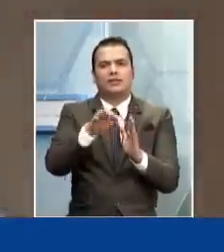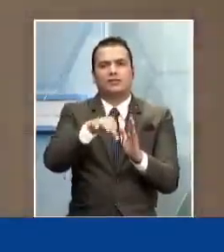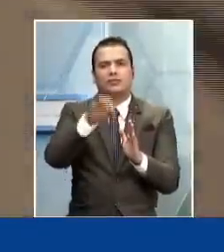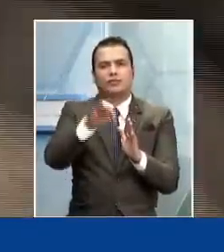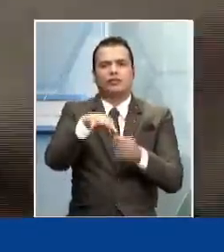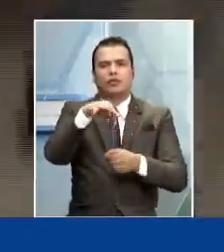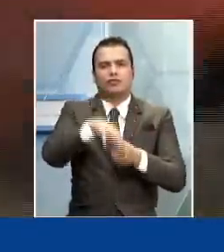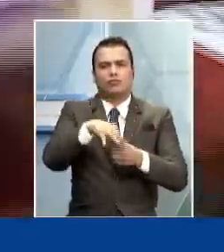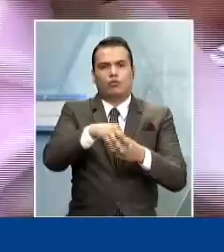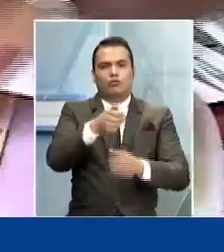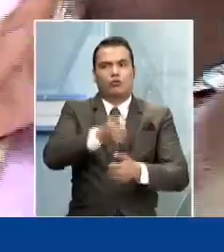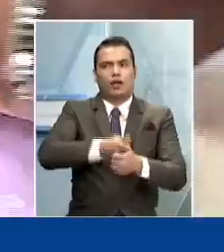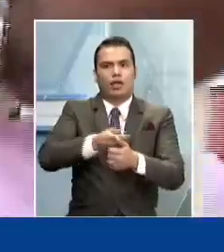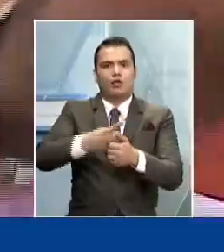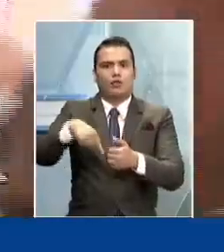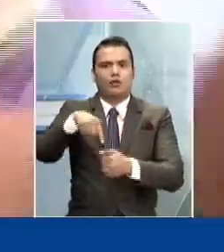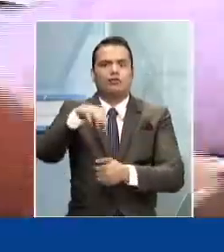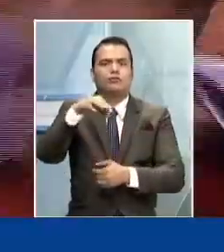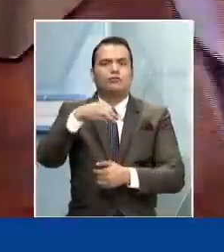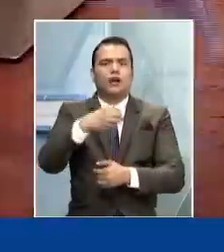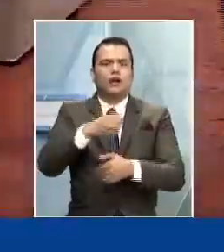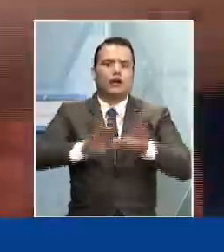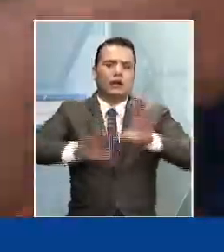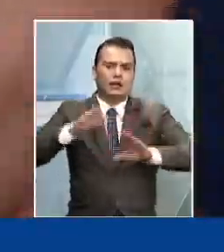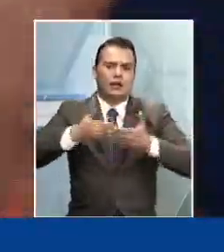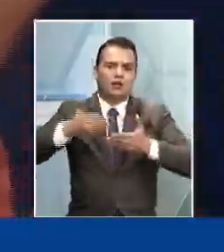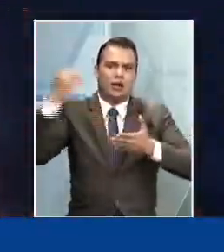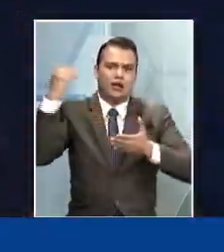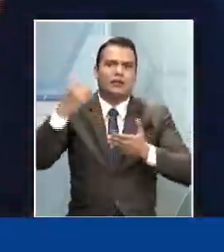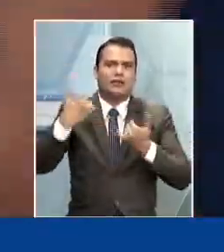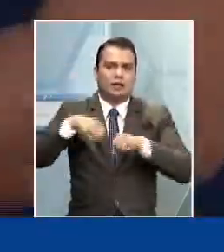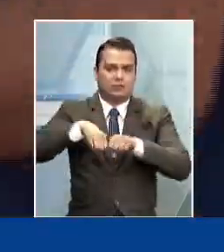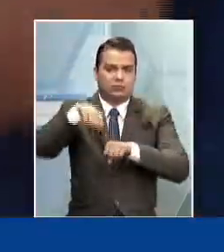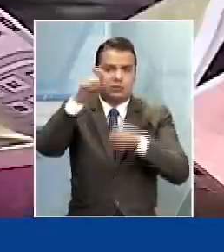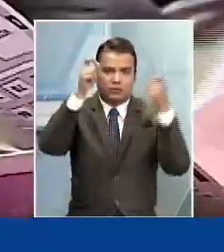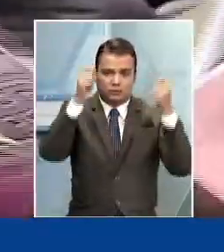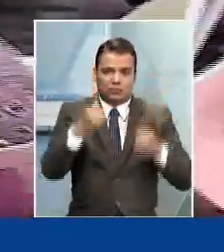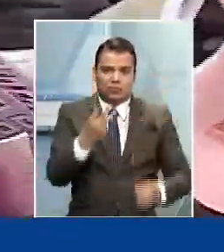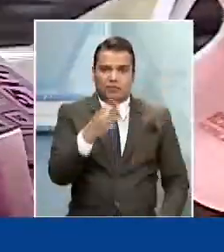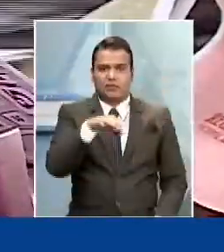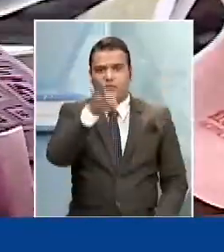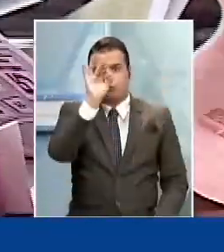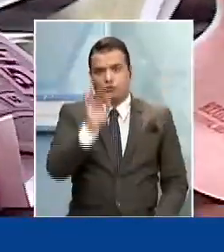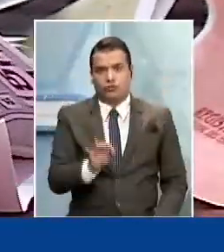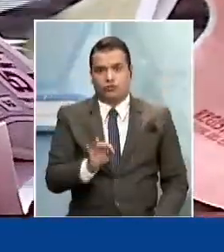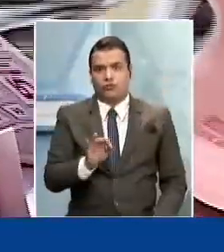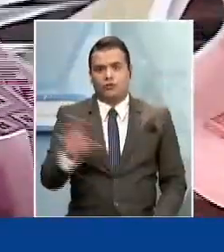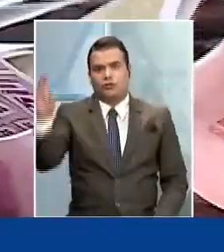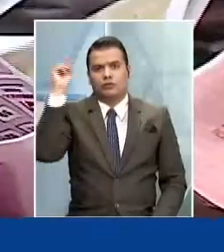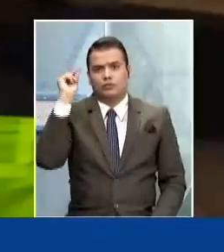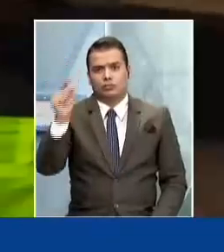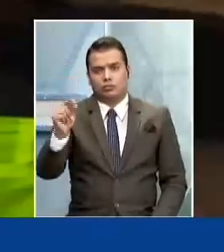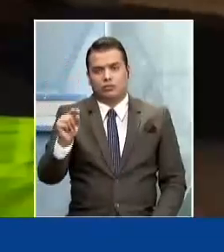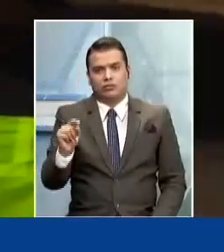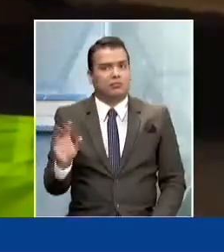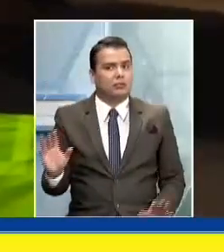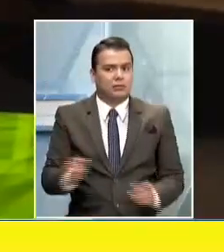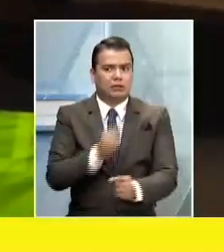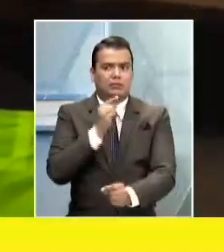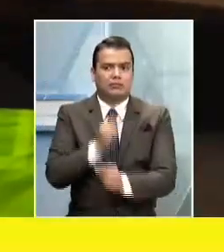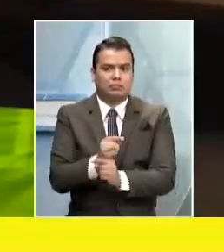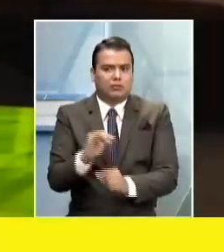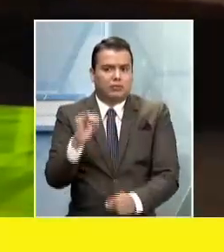haya obtenido cada mandatario durante su elección. Viene una revocatoria y es algo democrático. Tenemos que cumplir.